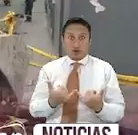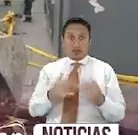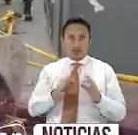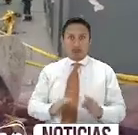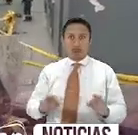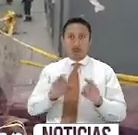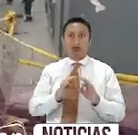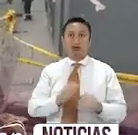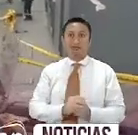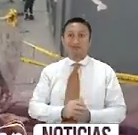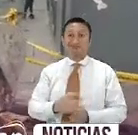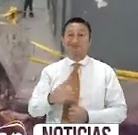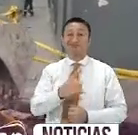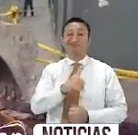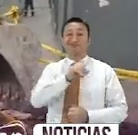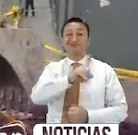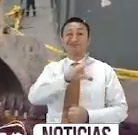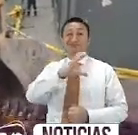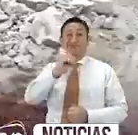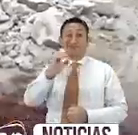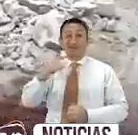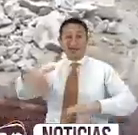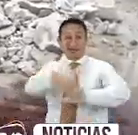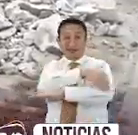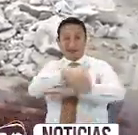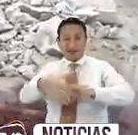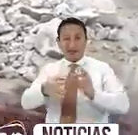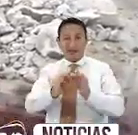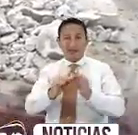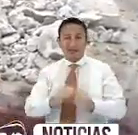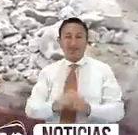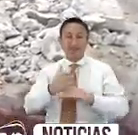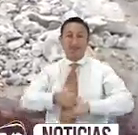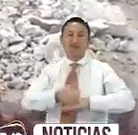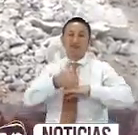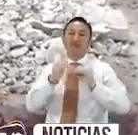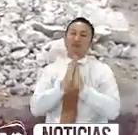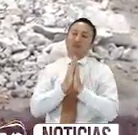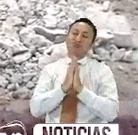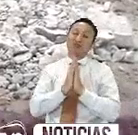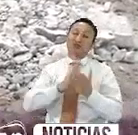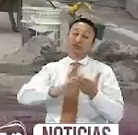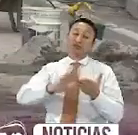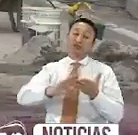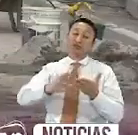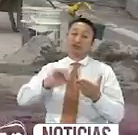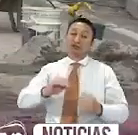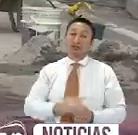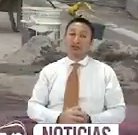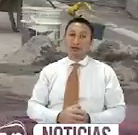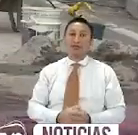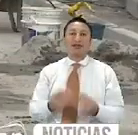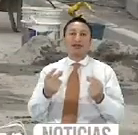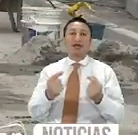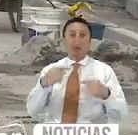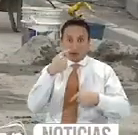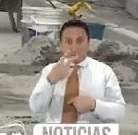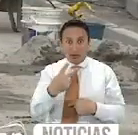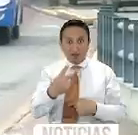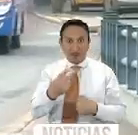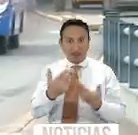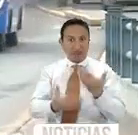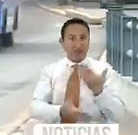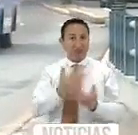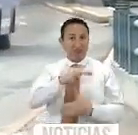más de 100 frentes están siendo intervenidos. Las autoridades enfatizaron, a pesar de las molestias que esto ha provocado, que pronto se verán los